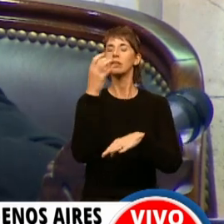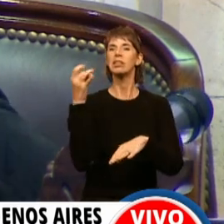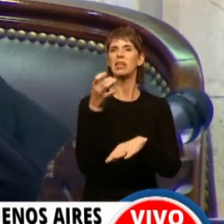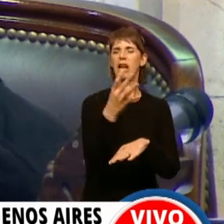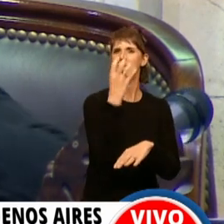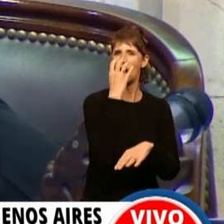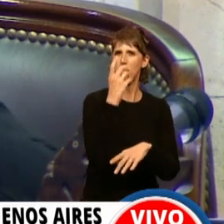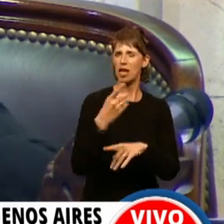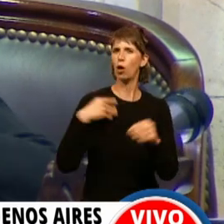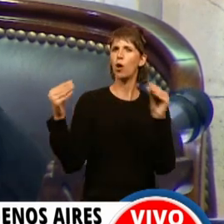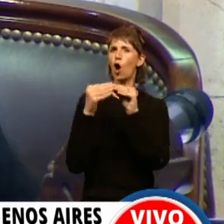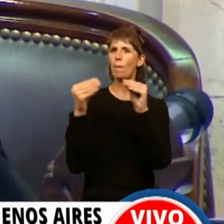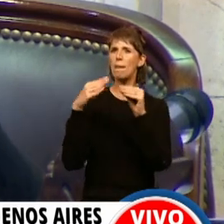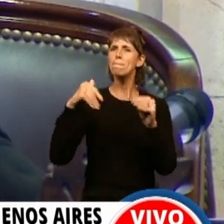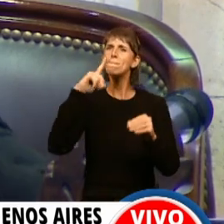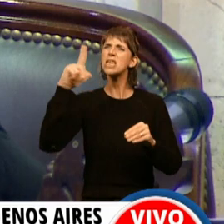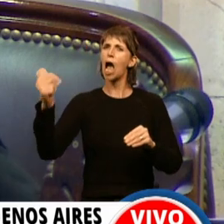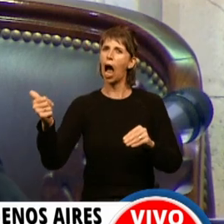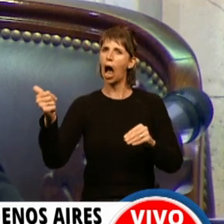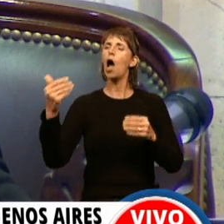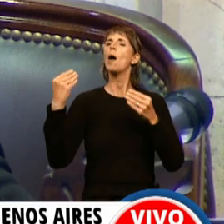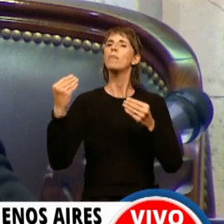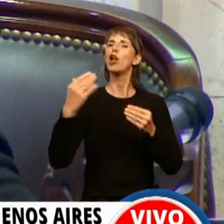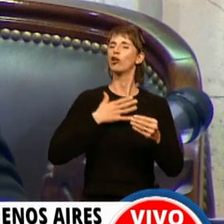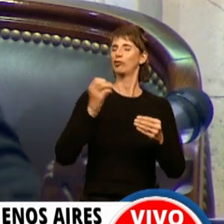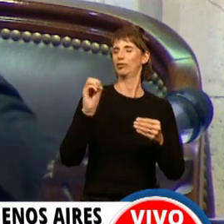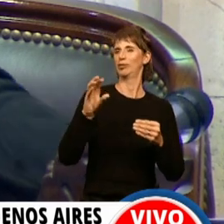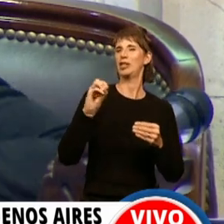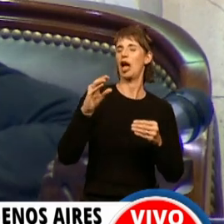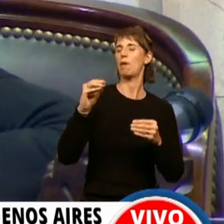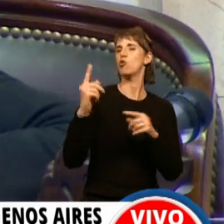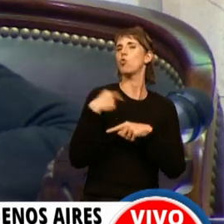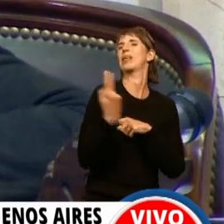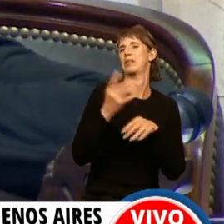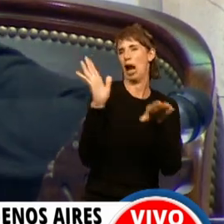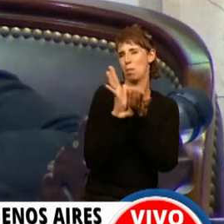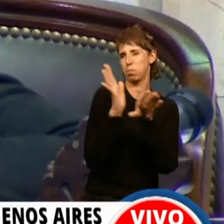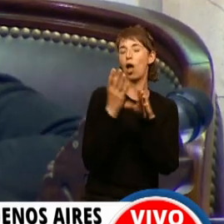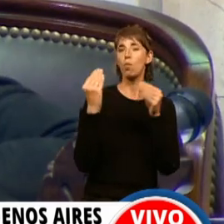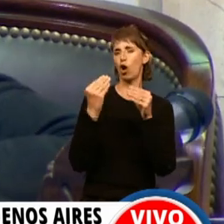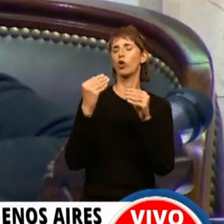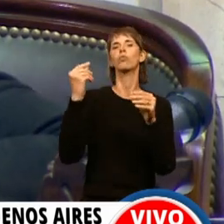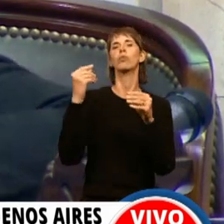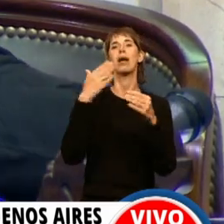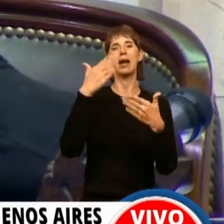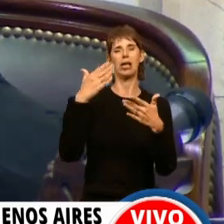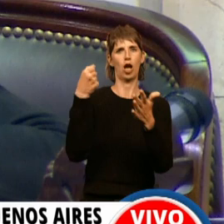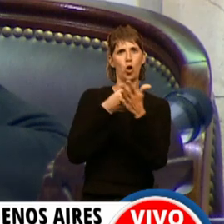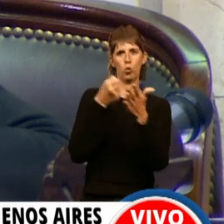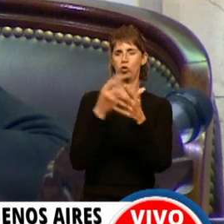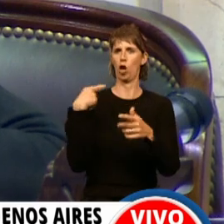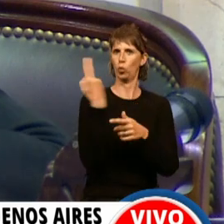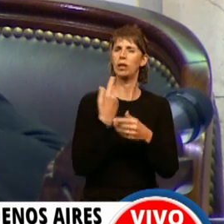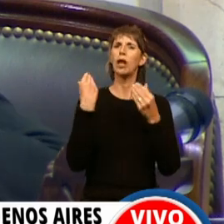que se llama mía pero también es nuestra porque es nuestra lucha ahora no queremos y con los